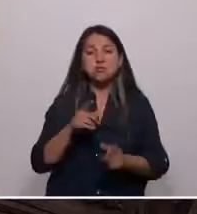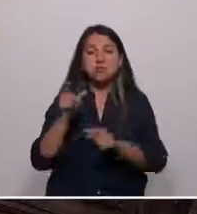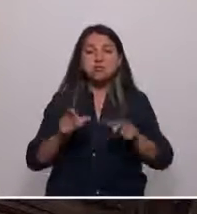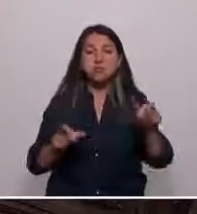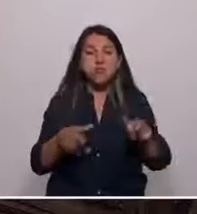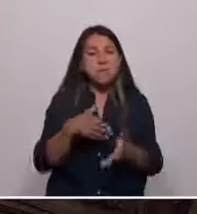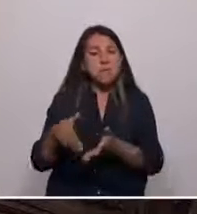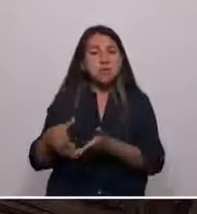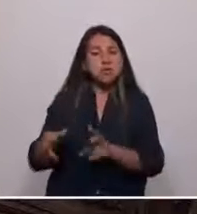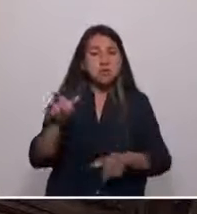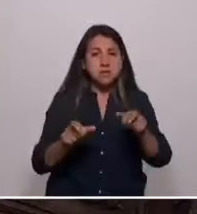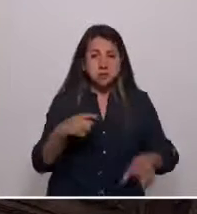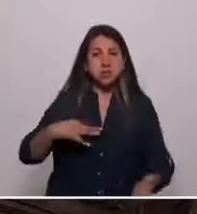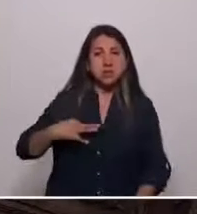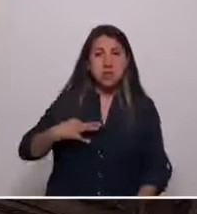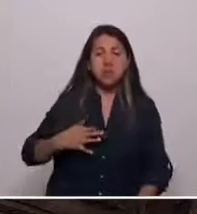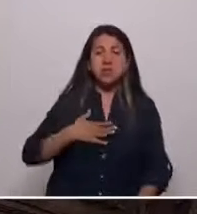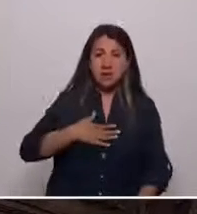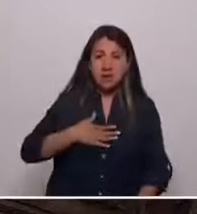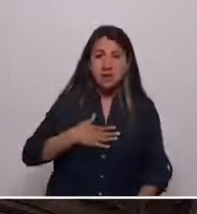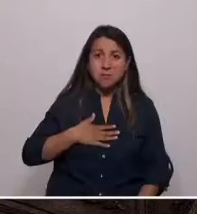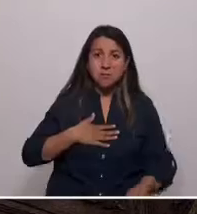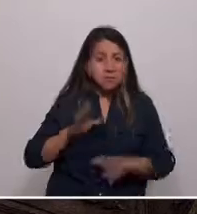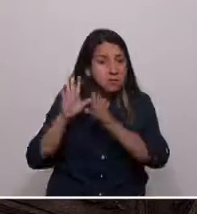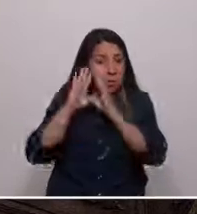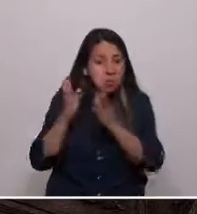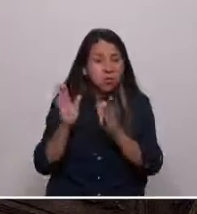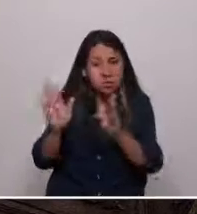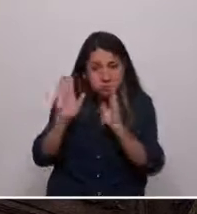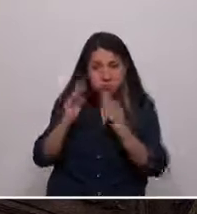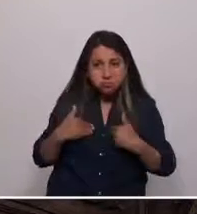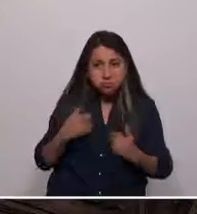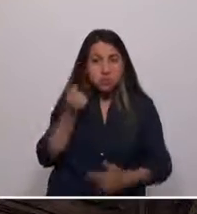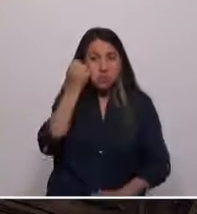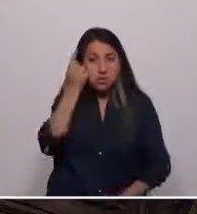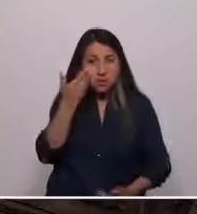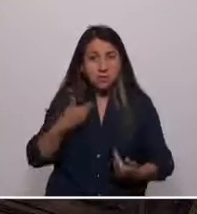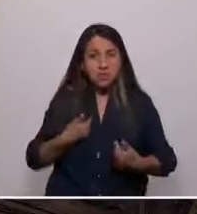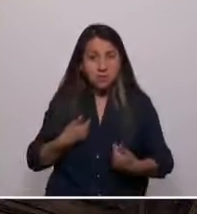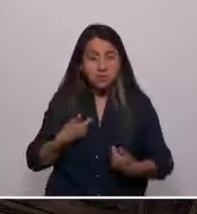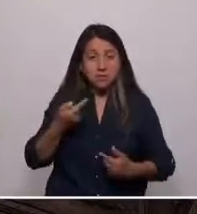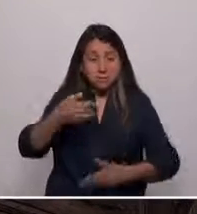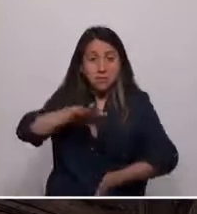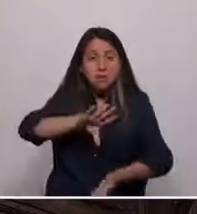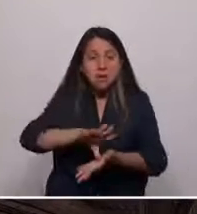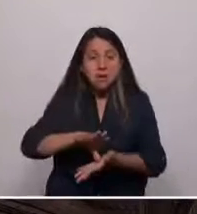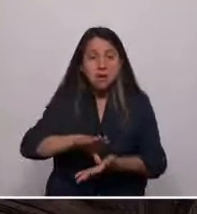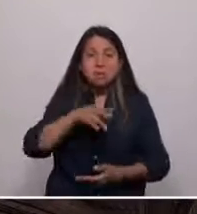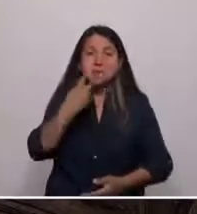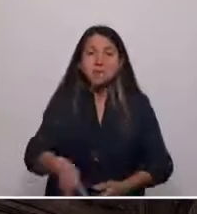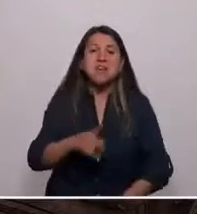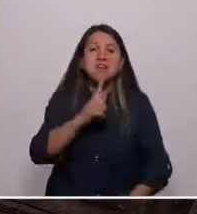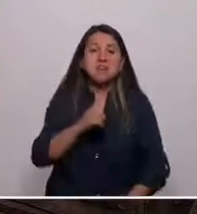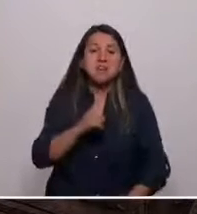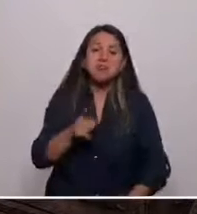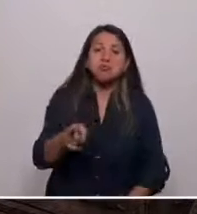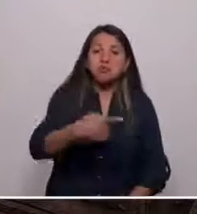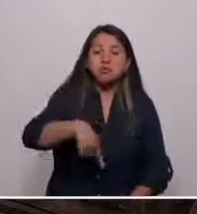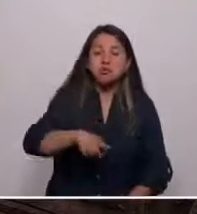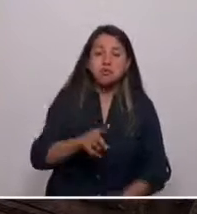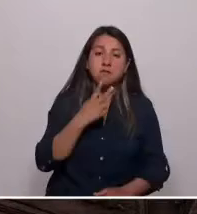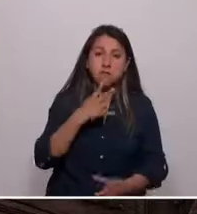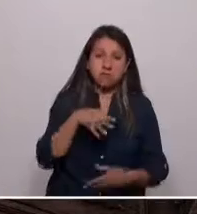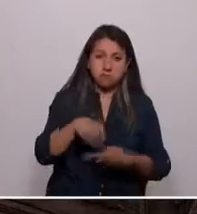de ciudadanos que también queremos que se nos escuche, que se nos comprenda, porque este país sí nos pertenece a todos y aún en